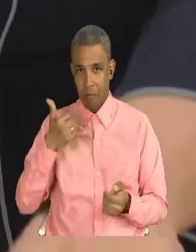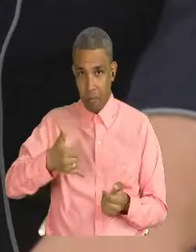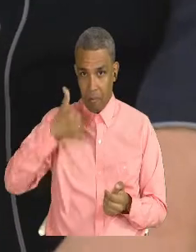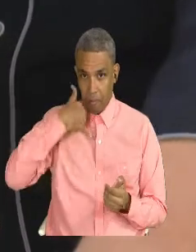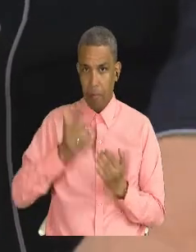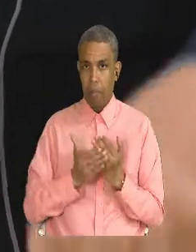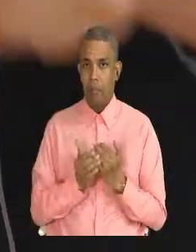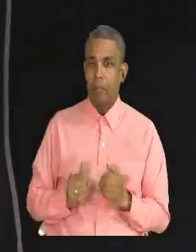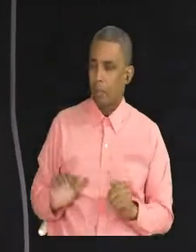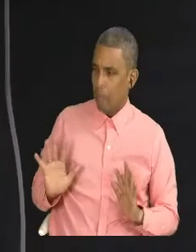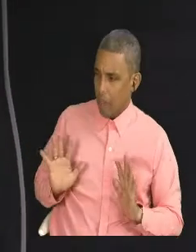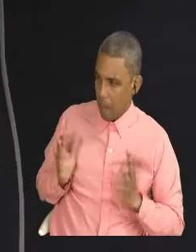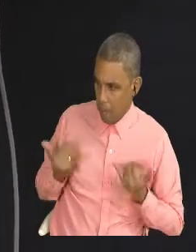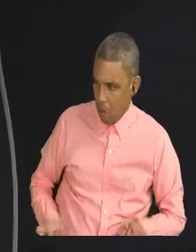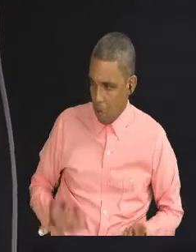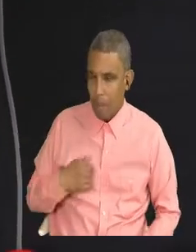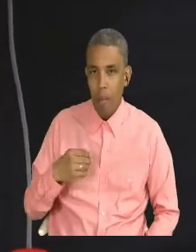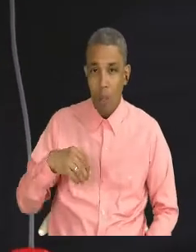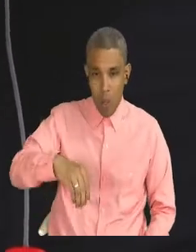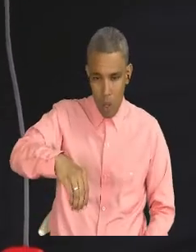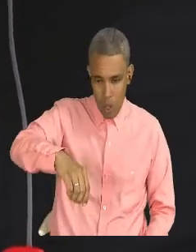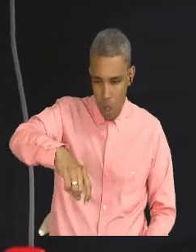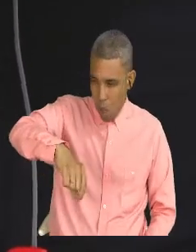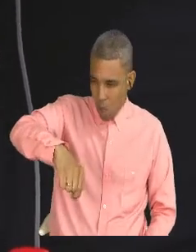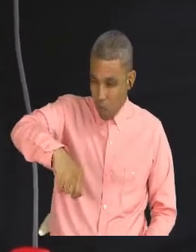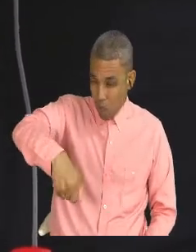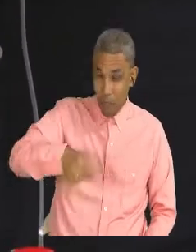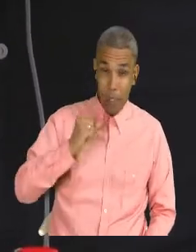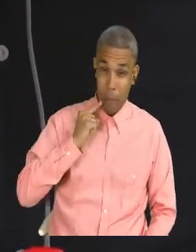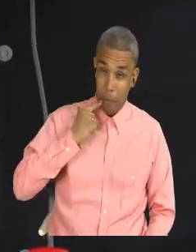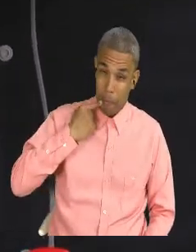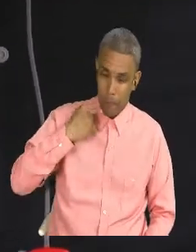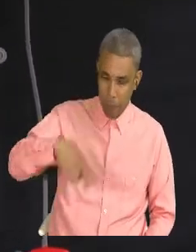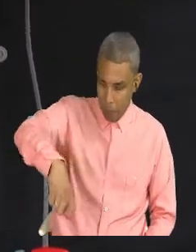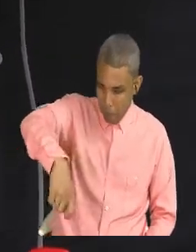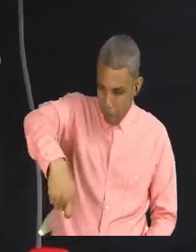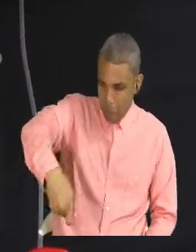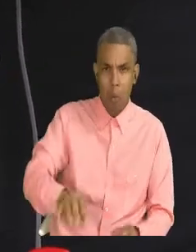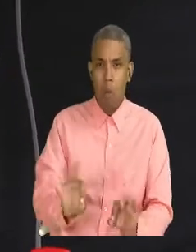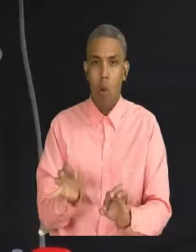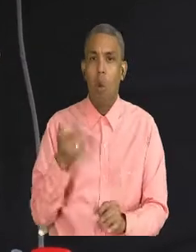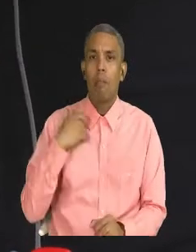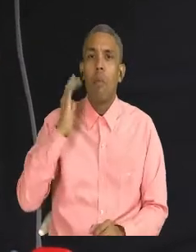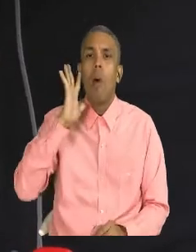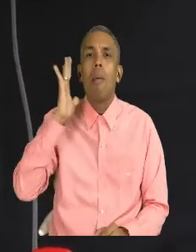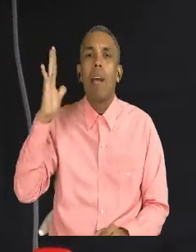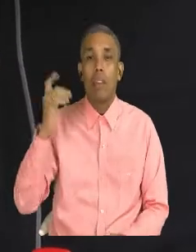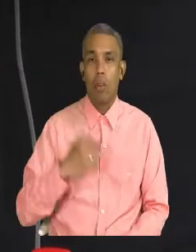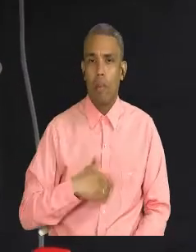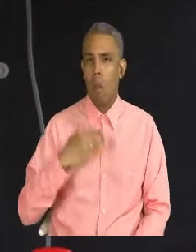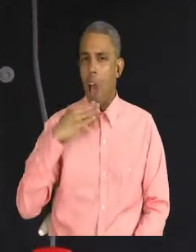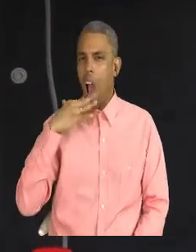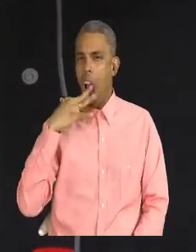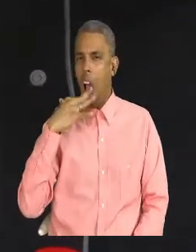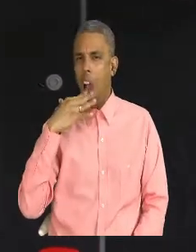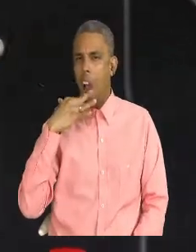Ok, zumo de limón y sal. Zumo de limón y sal. Que si desean utilizar pimienta también vale. Ok, perfecto. Entonces acá se